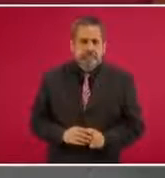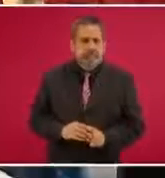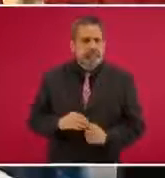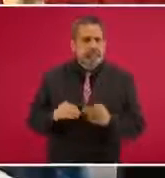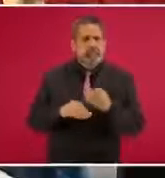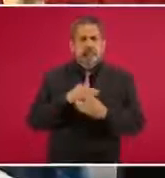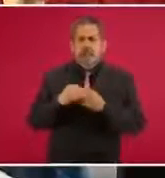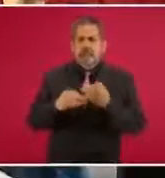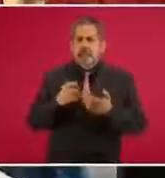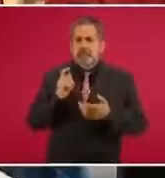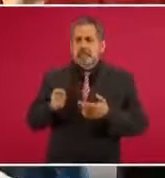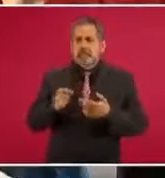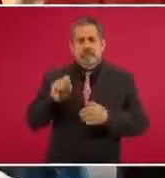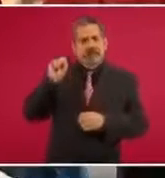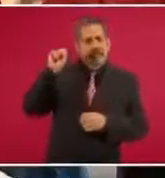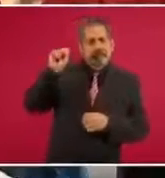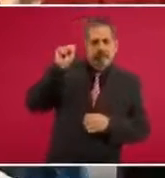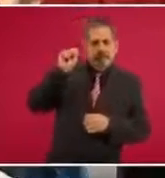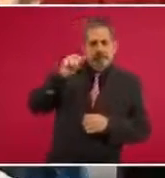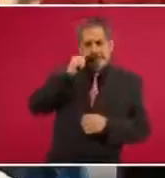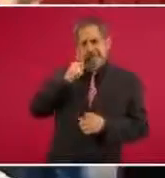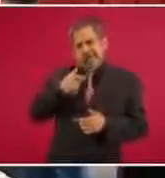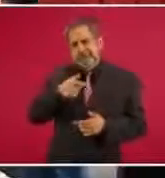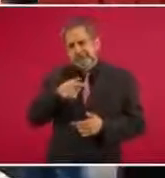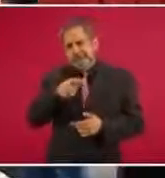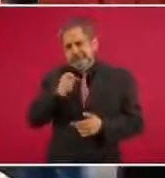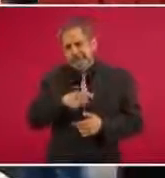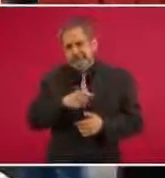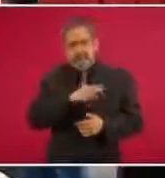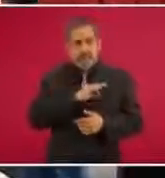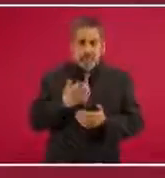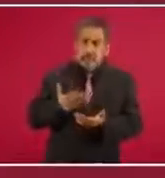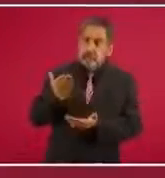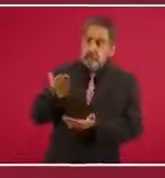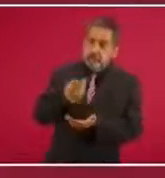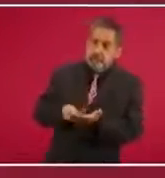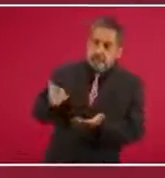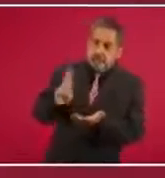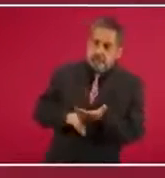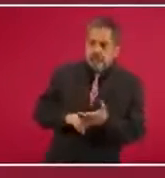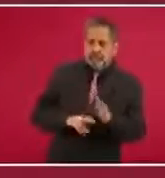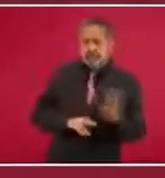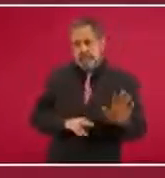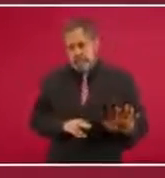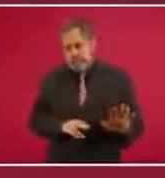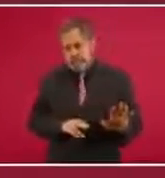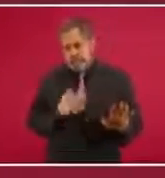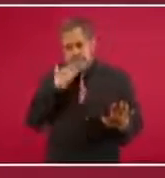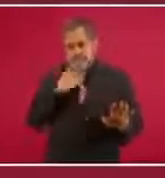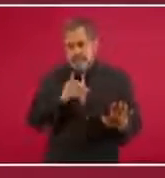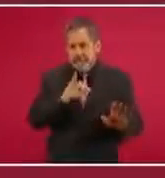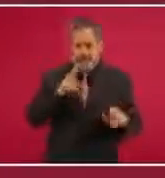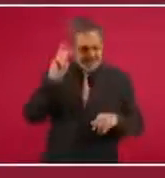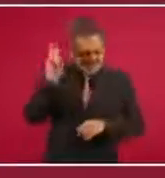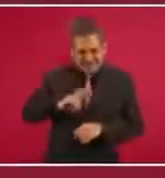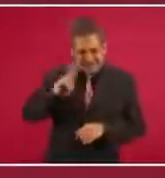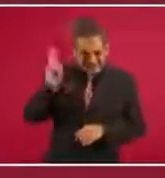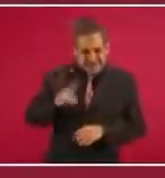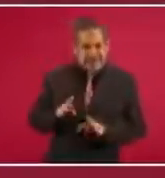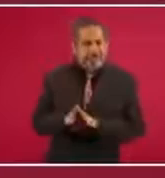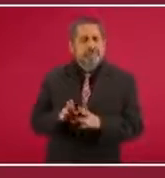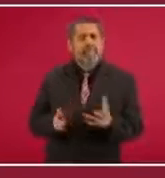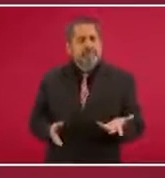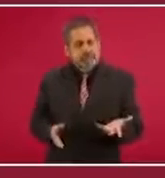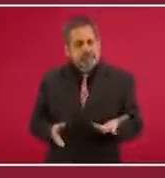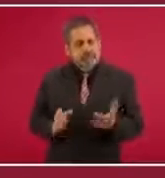todos los sindicatos pueden pedir el doble pues eso está bien pero la realidad